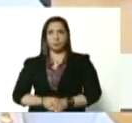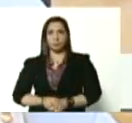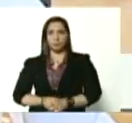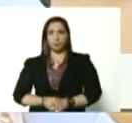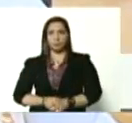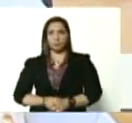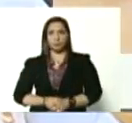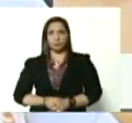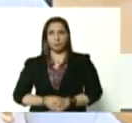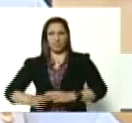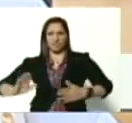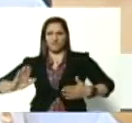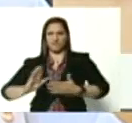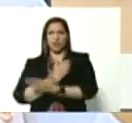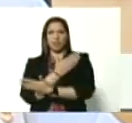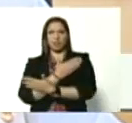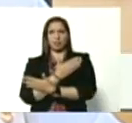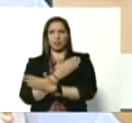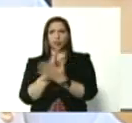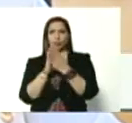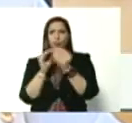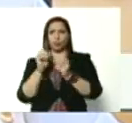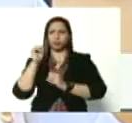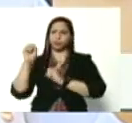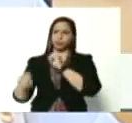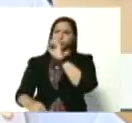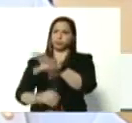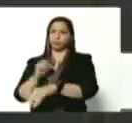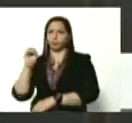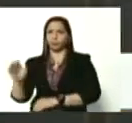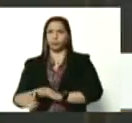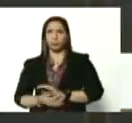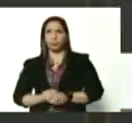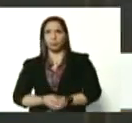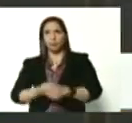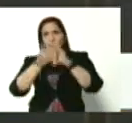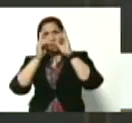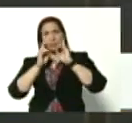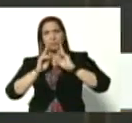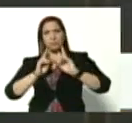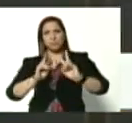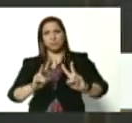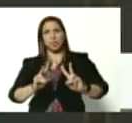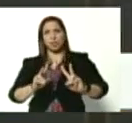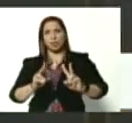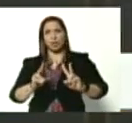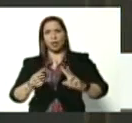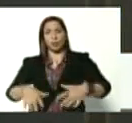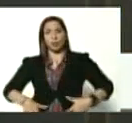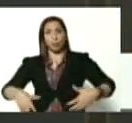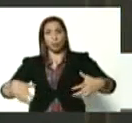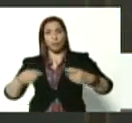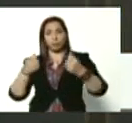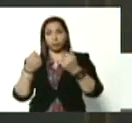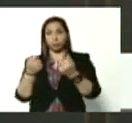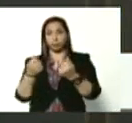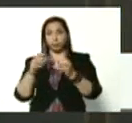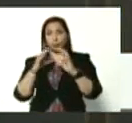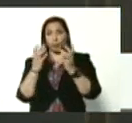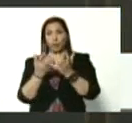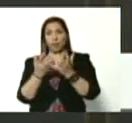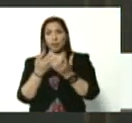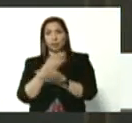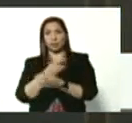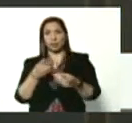él iba a barrer con esa escoba y depurar con él con una escoba y a depurar con el incienso tal vez del capitalismo financiero global la